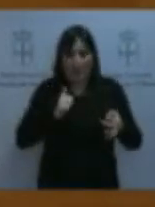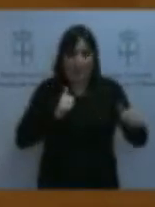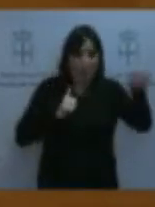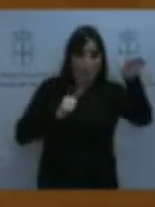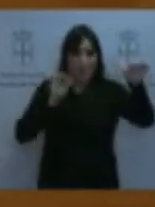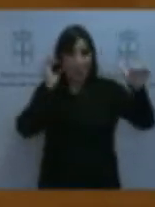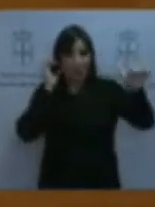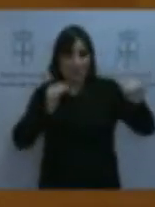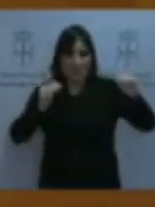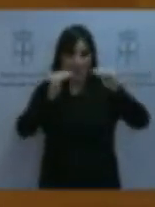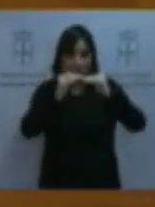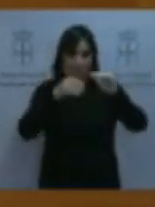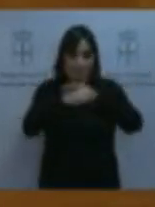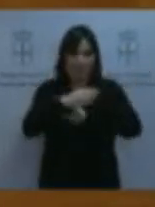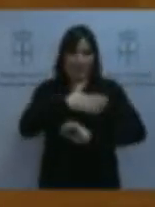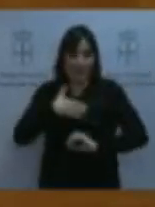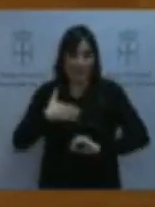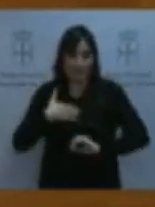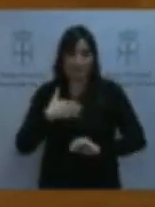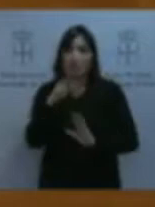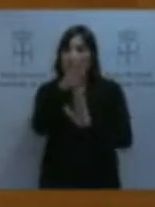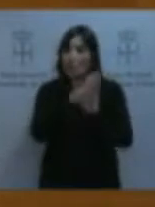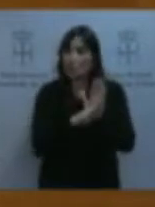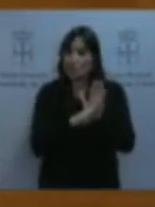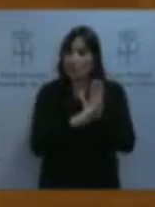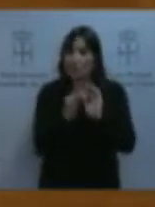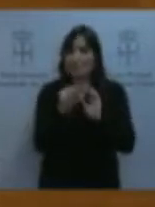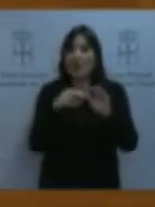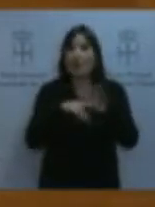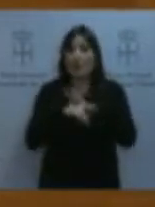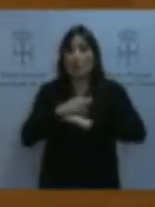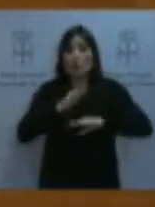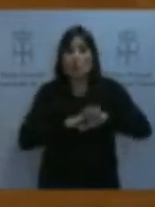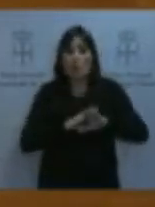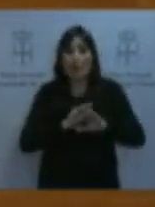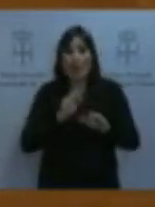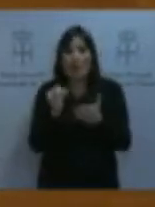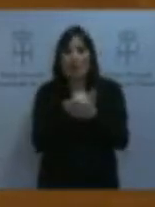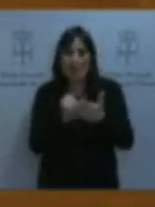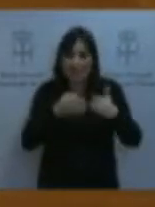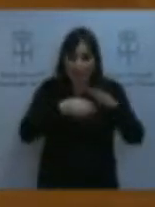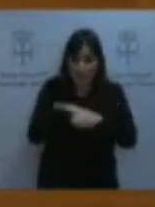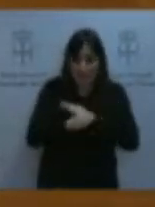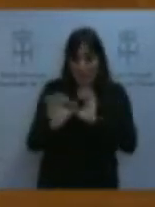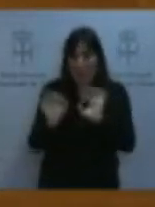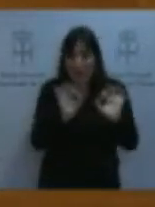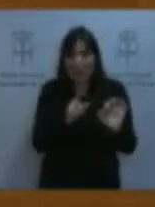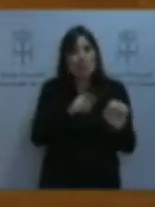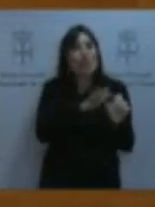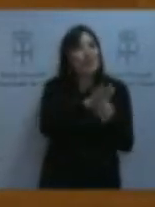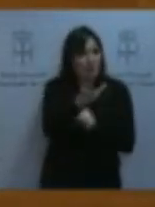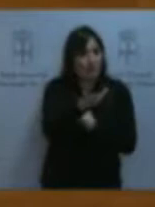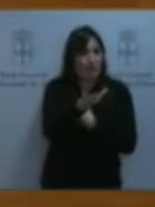Las condiciones materiales y medios para preparar las pruebas de acceso a un puesto de trabajo público influyen decisivamente sobre las probabilidades de